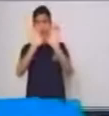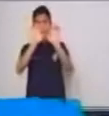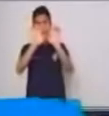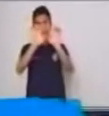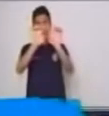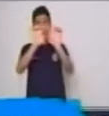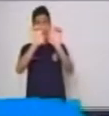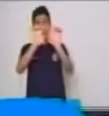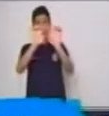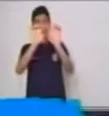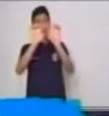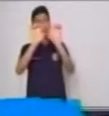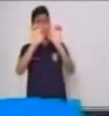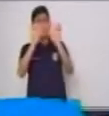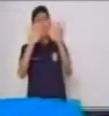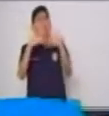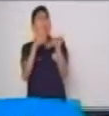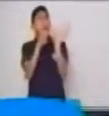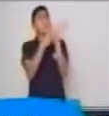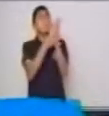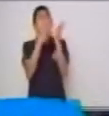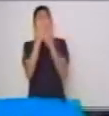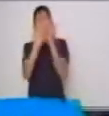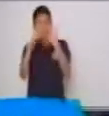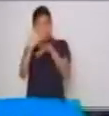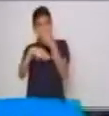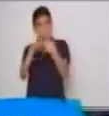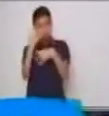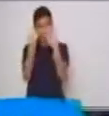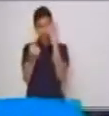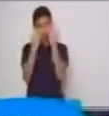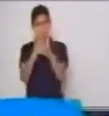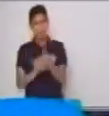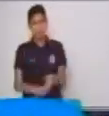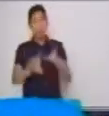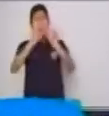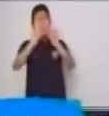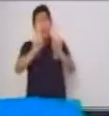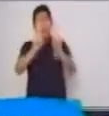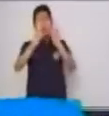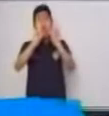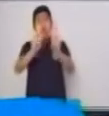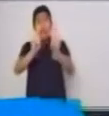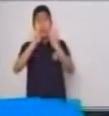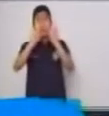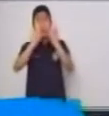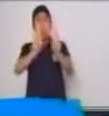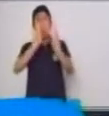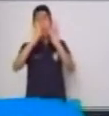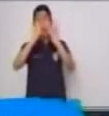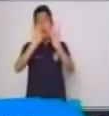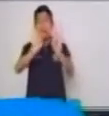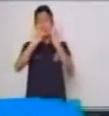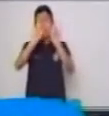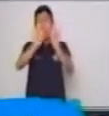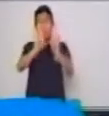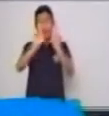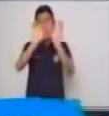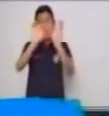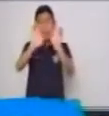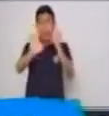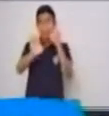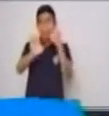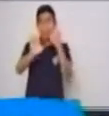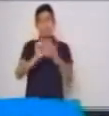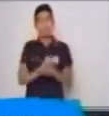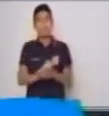veces haciendo el movimiento en señas. Vamos. Palo, palo, palo, palo, palito,